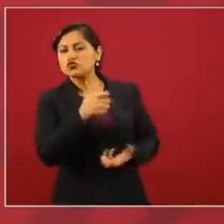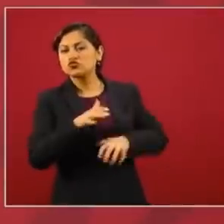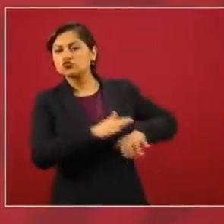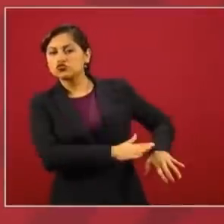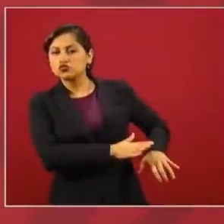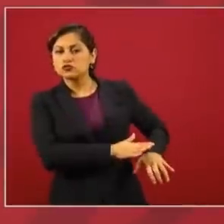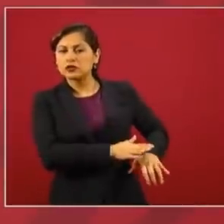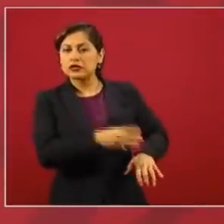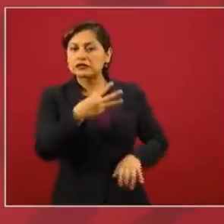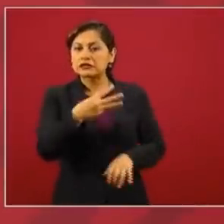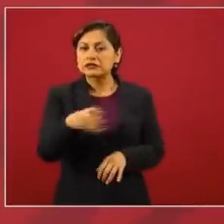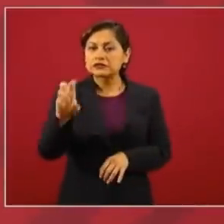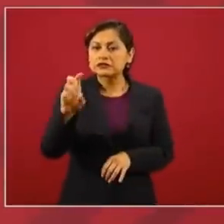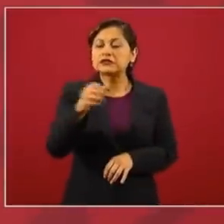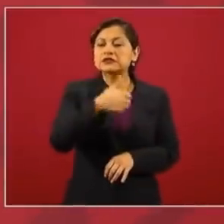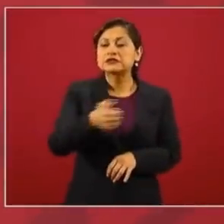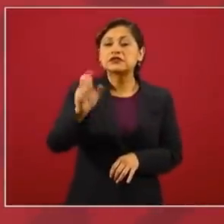338 fideicomisos.